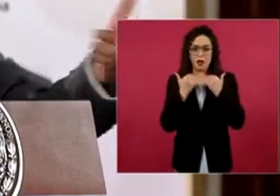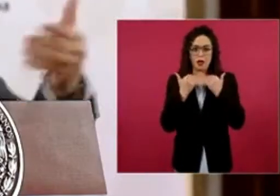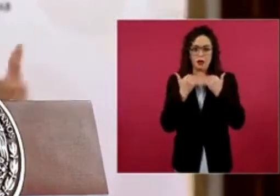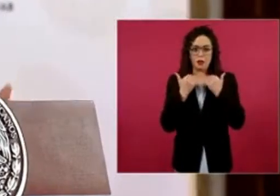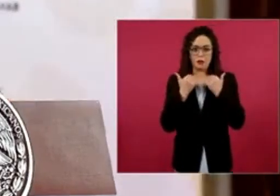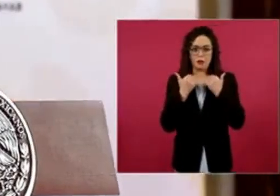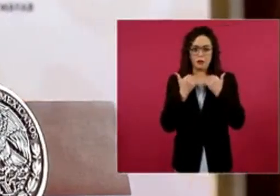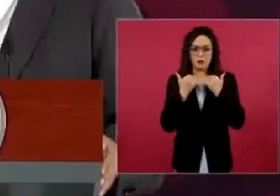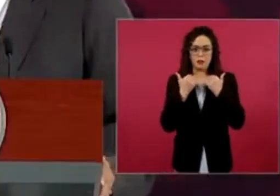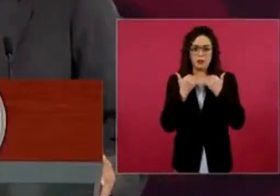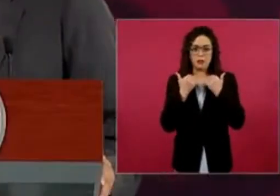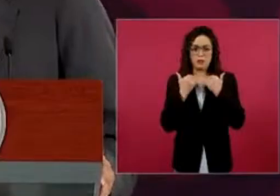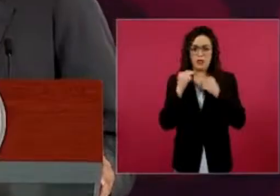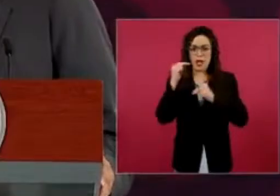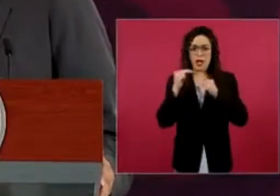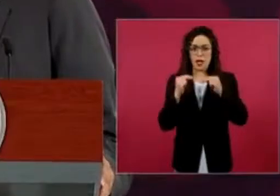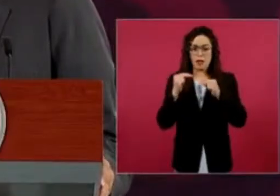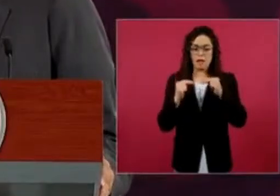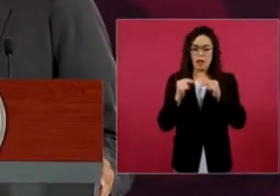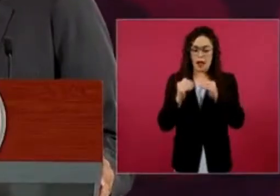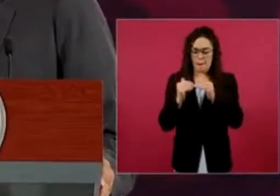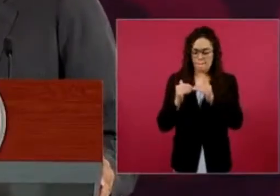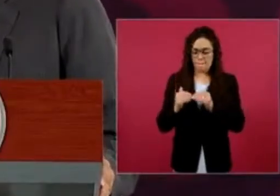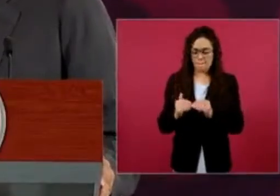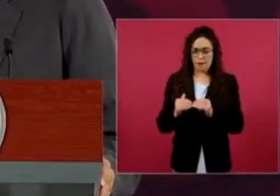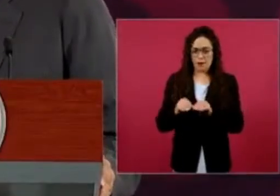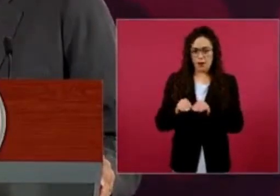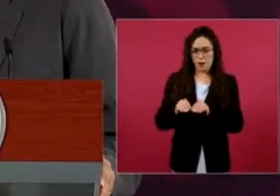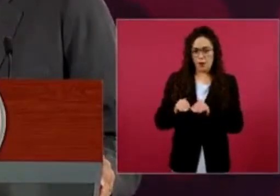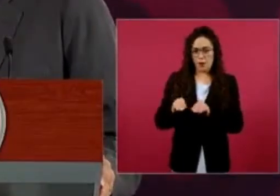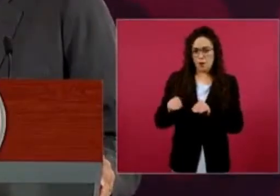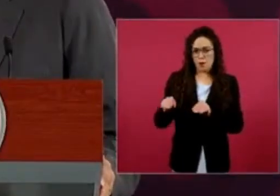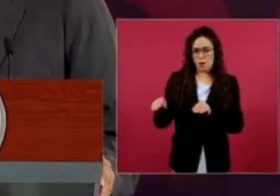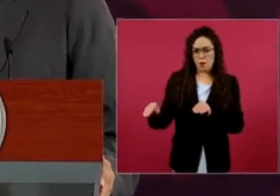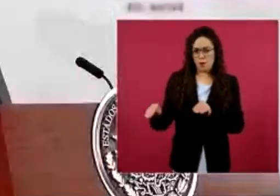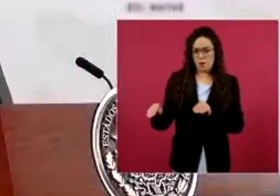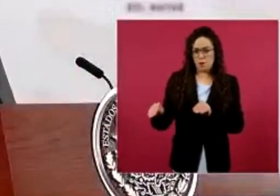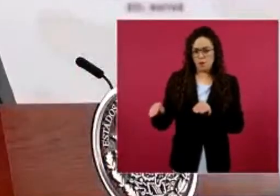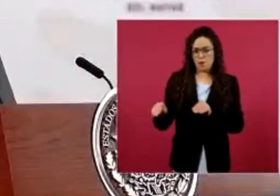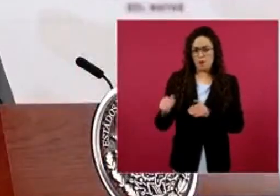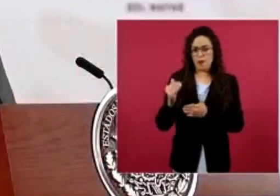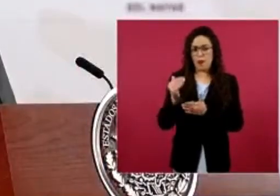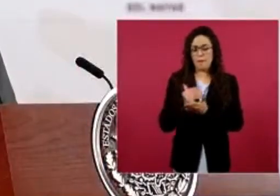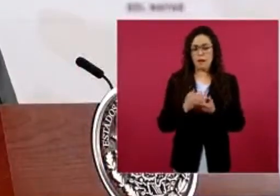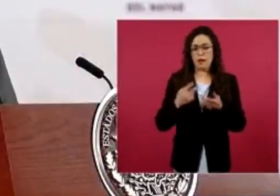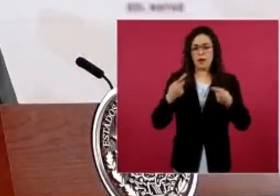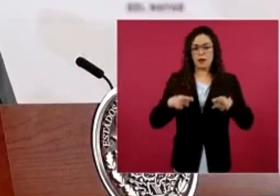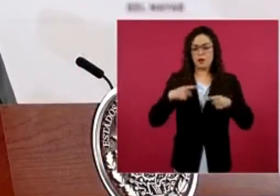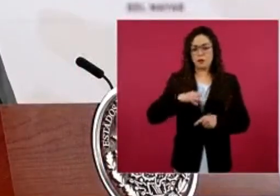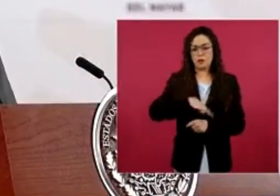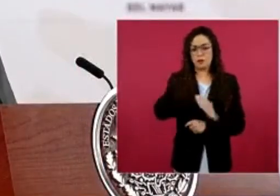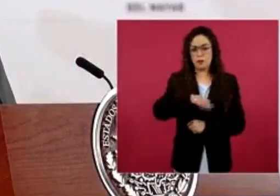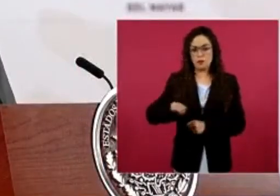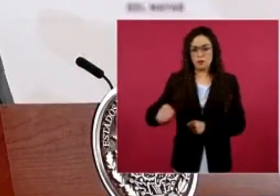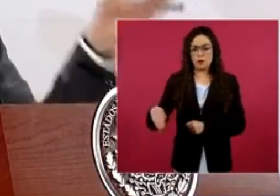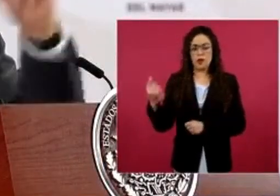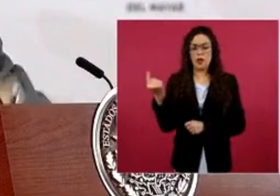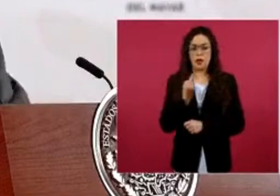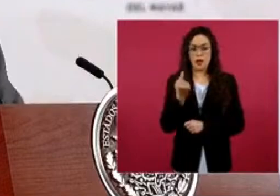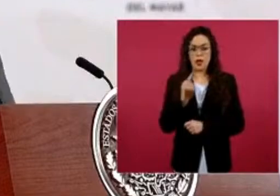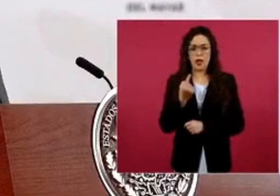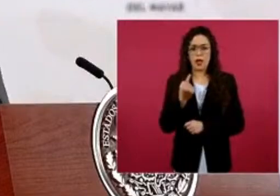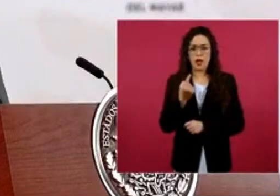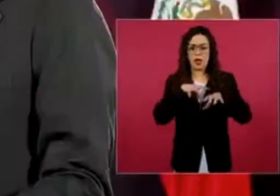porque son menos los muertos que los detenidos y heridos. Antes era